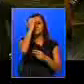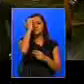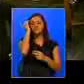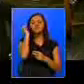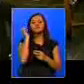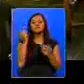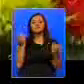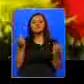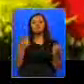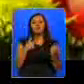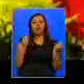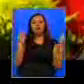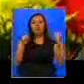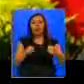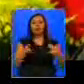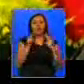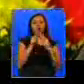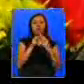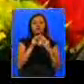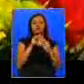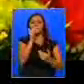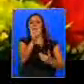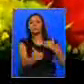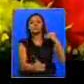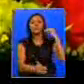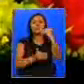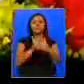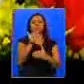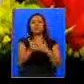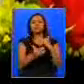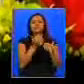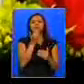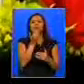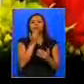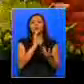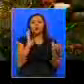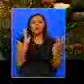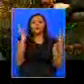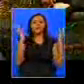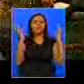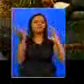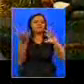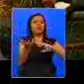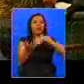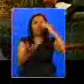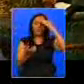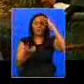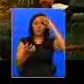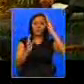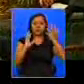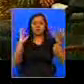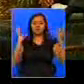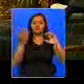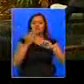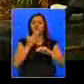conocer todo ese proceso de la revolución cubana, lo que ha